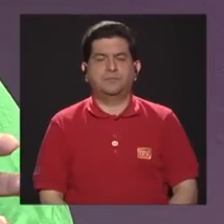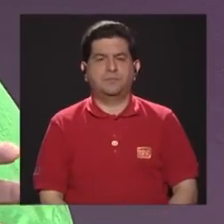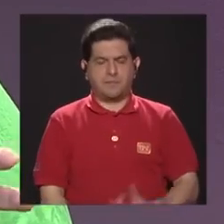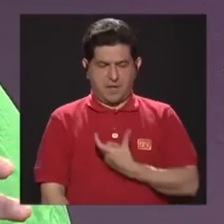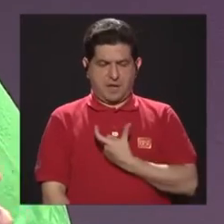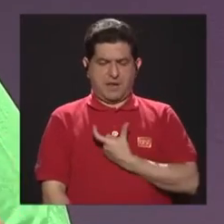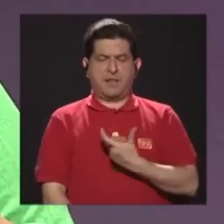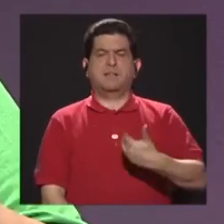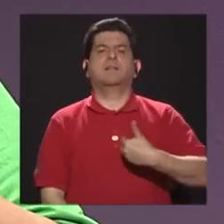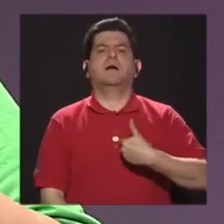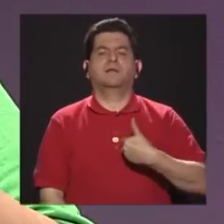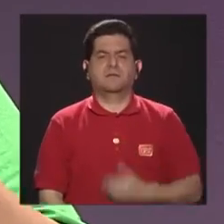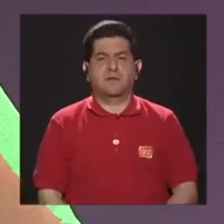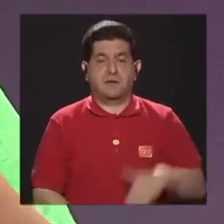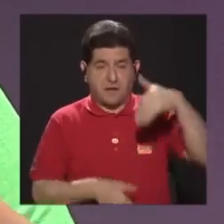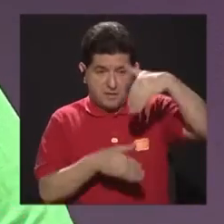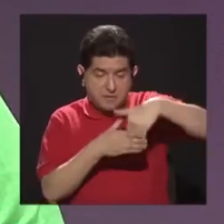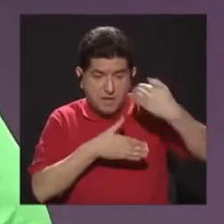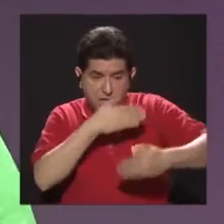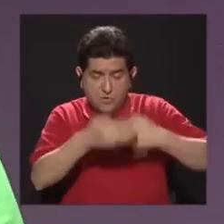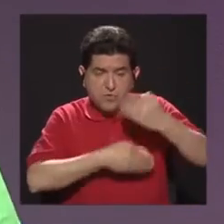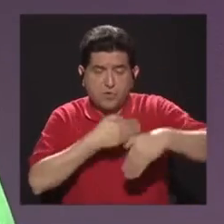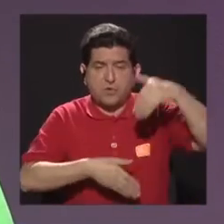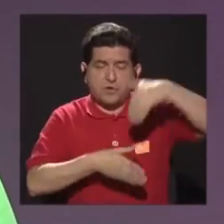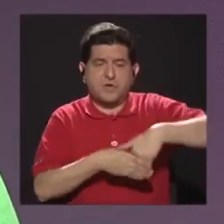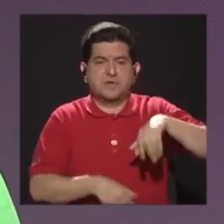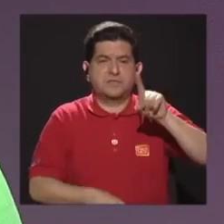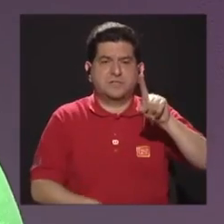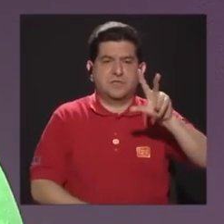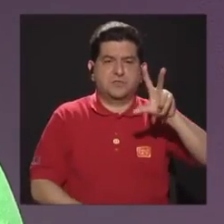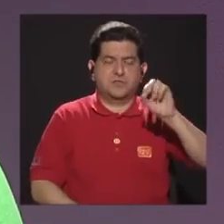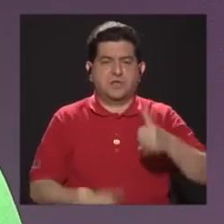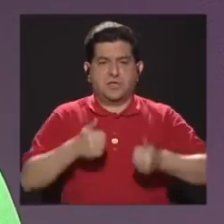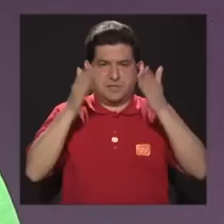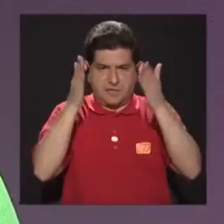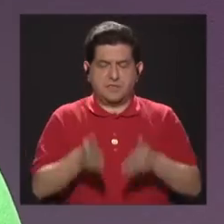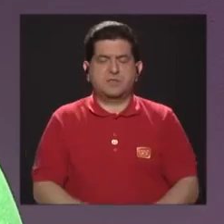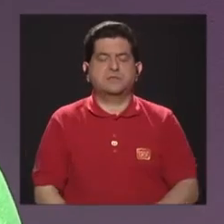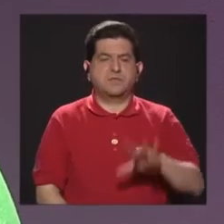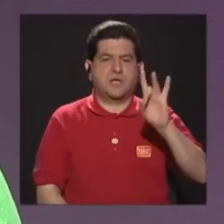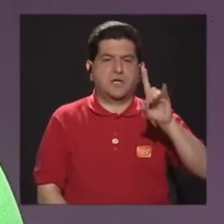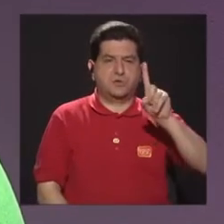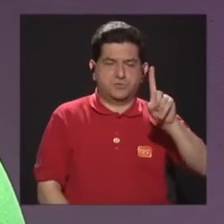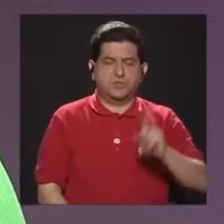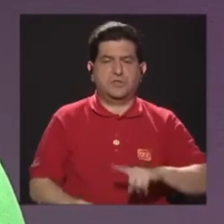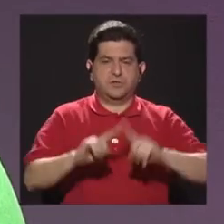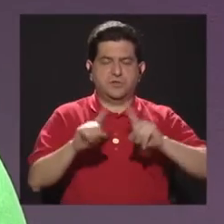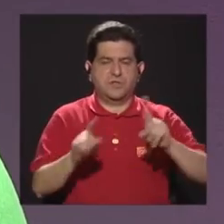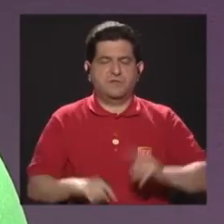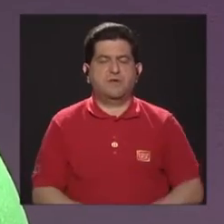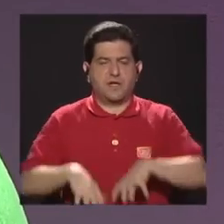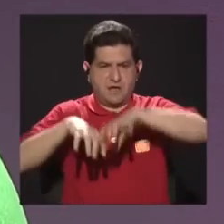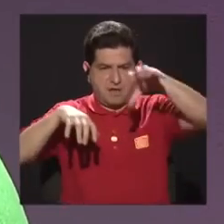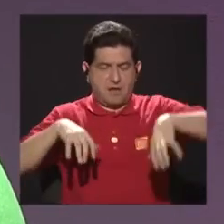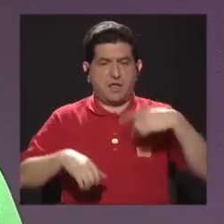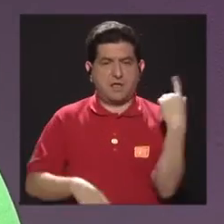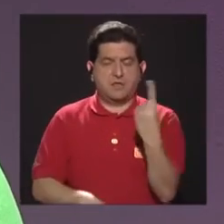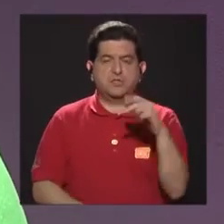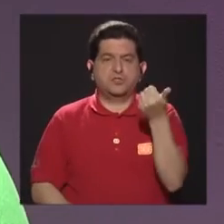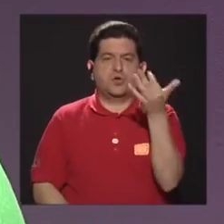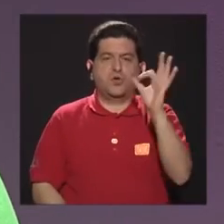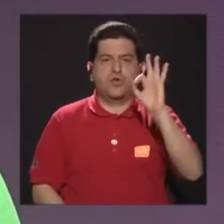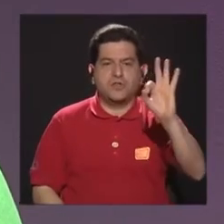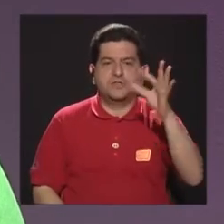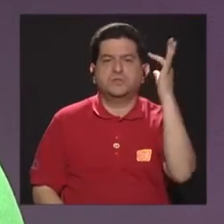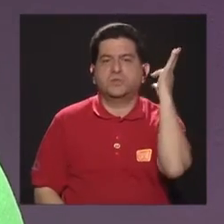alcaldía tuvimos dentro de los procesos internos 130 candidatos para 81 cantones, de los cuales solamente